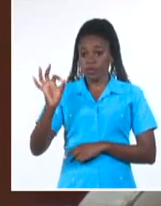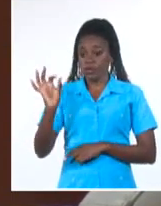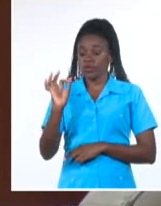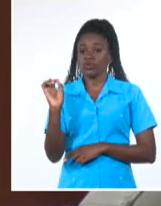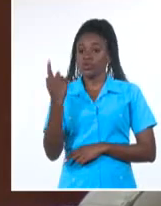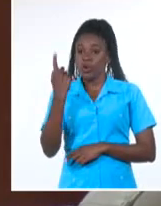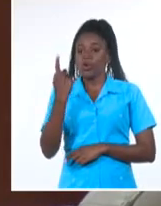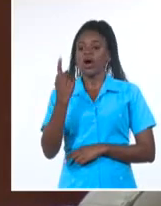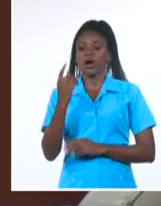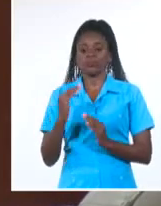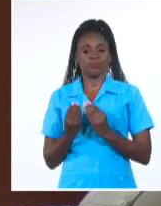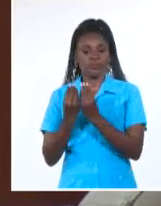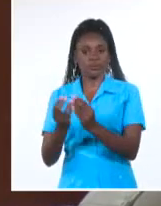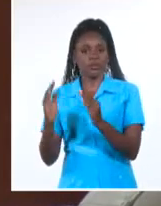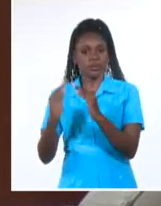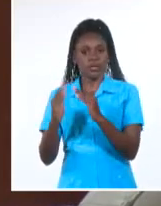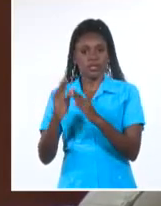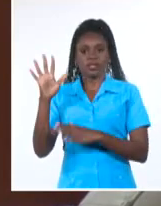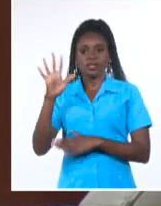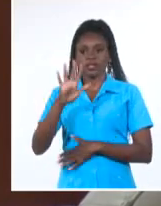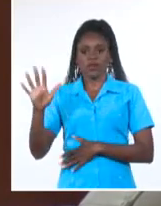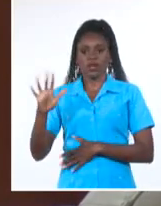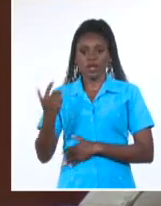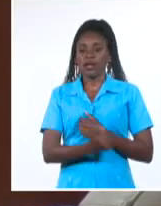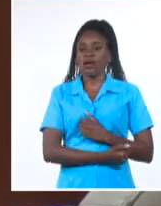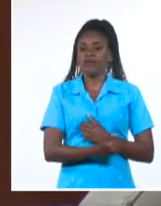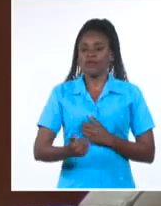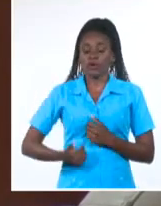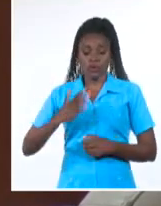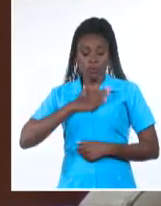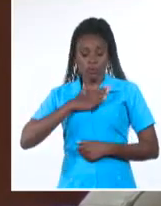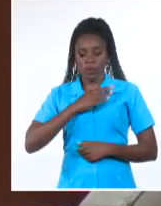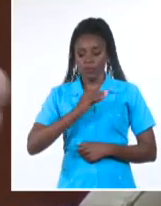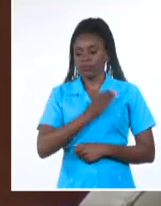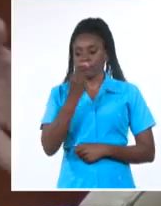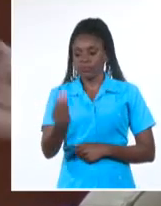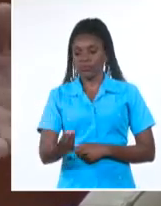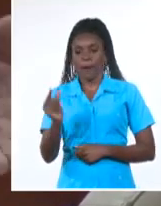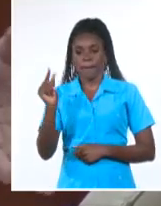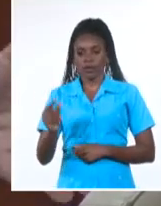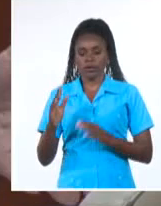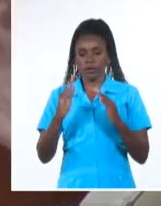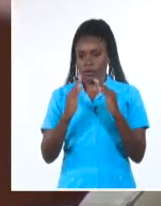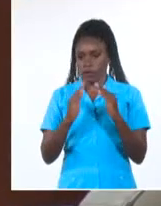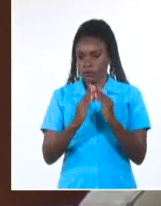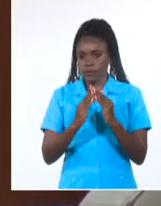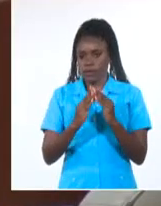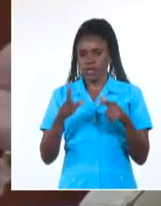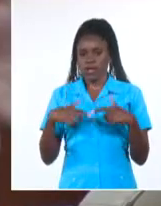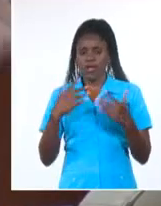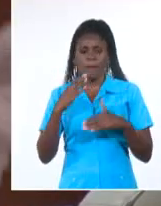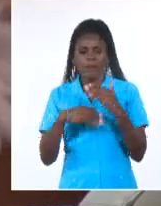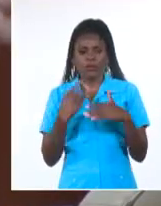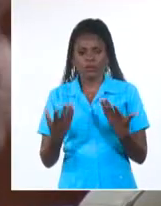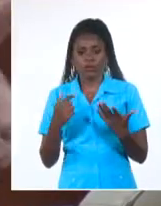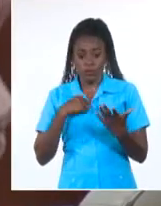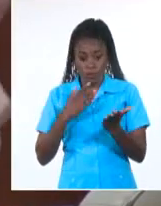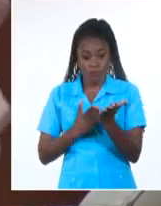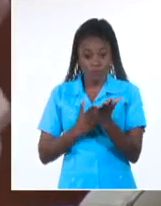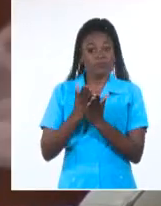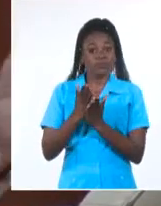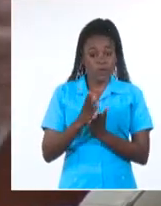subsidios. Y el 55 fue al esfuerzo propio directo. ¿Qué ocurre? Que si nosotros le damos seguimiento al